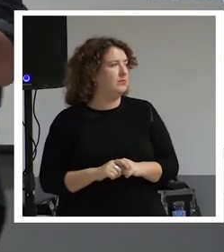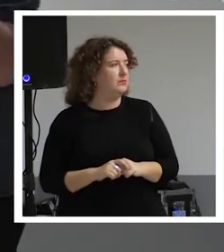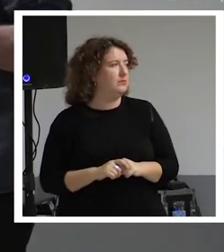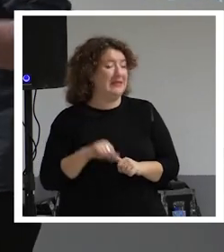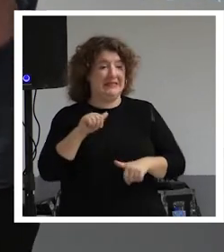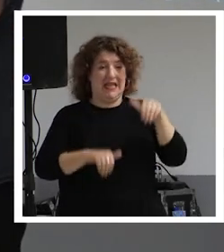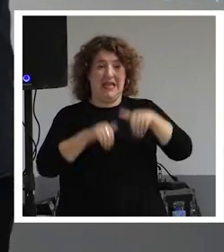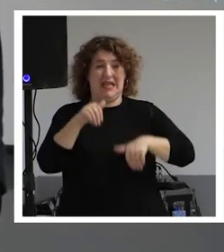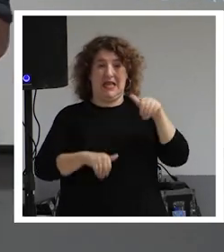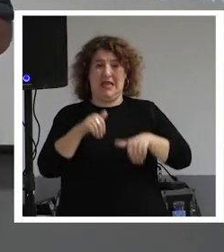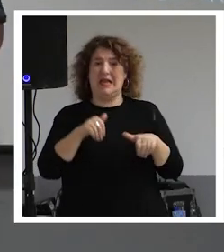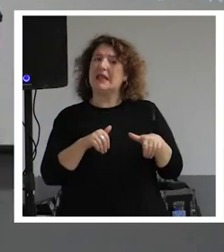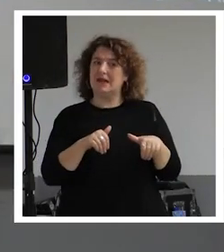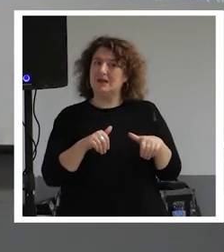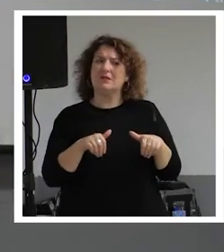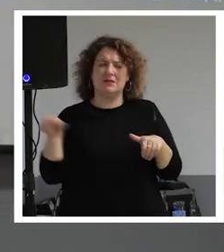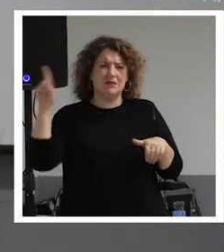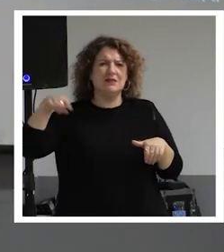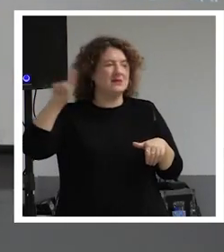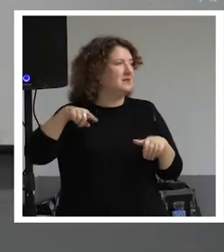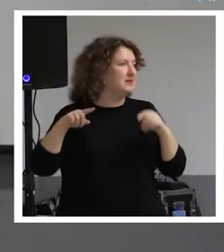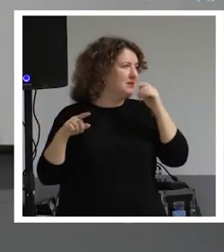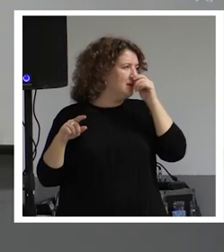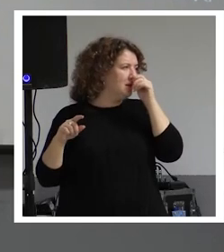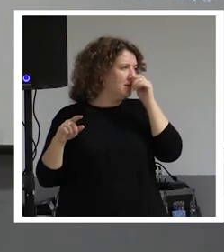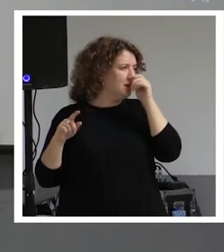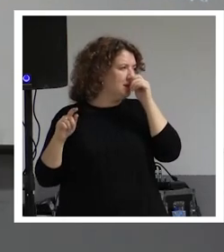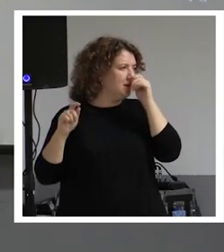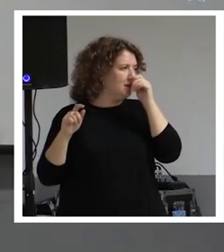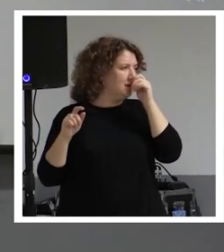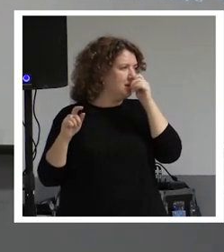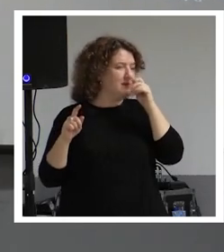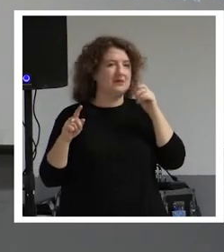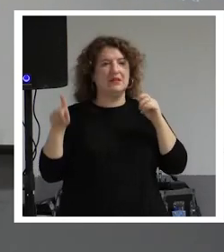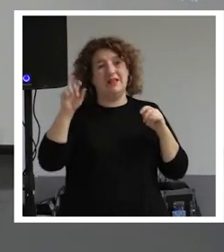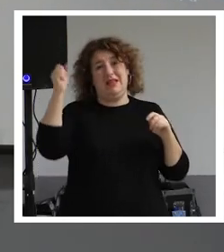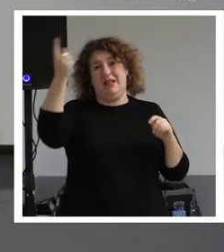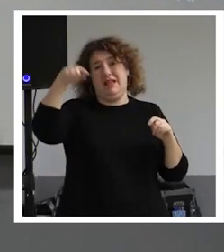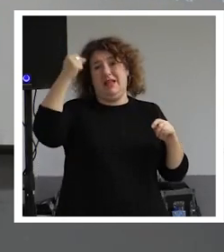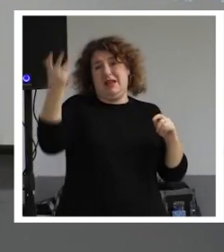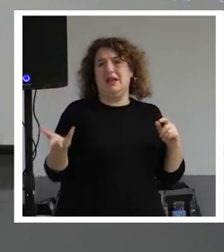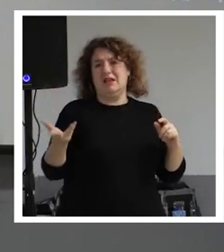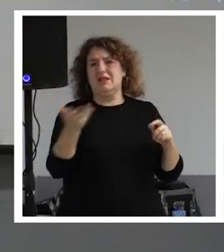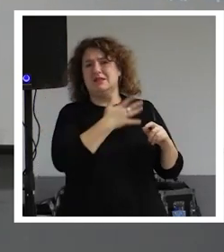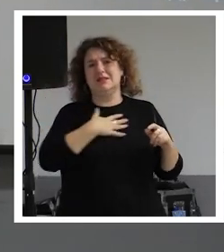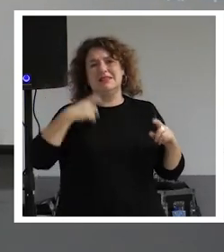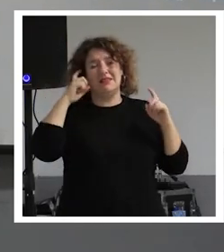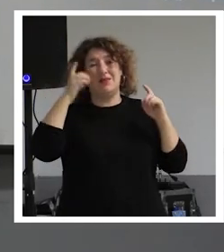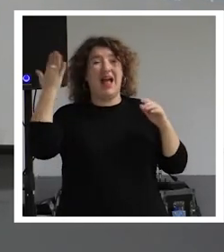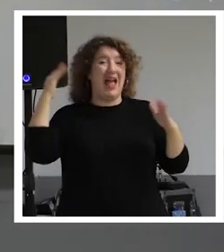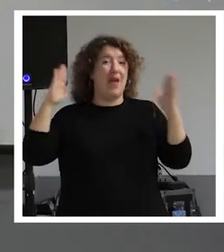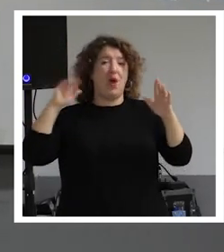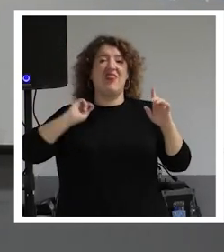ganar esta elección fue inclusiva mayor a mi juicio que lo que hicieron Para no perder no para el 88 o sea el